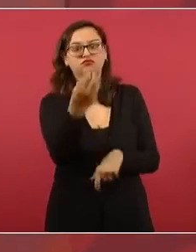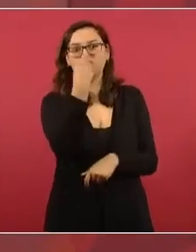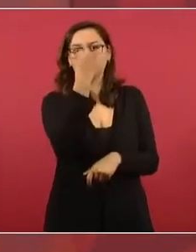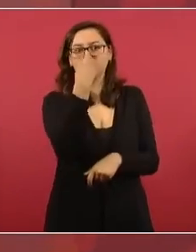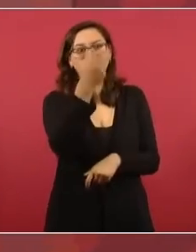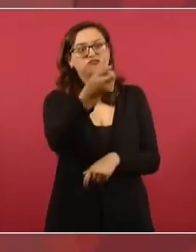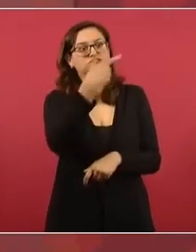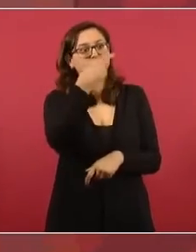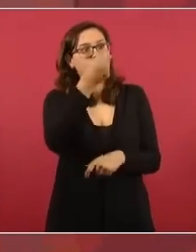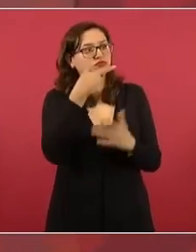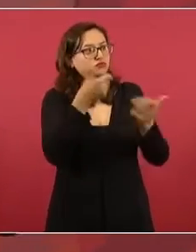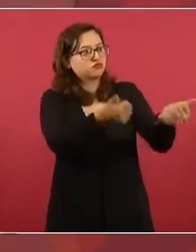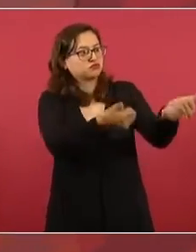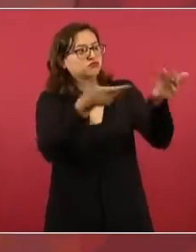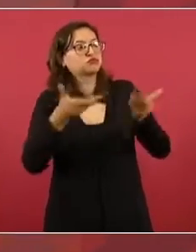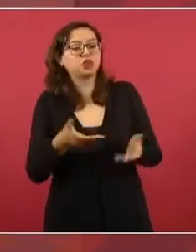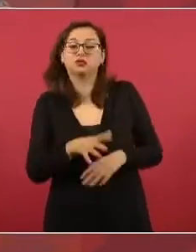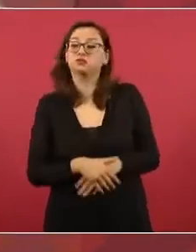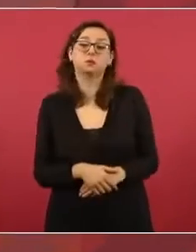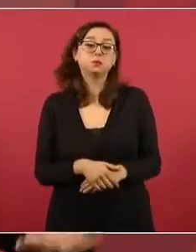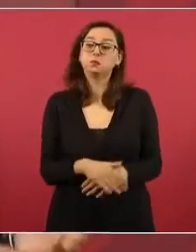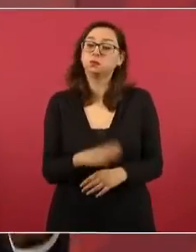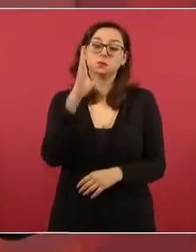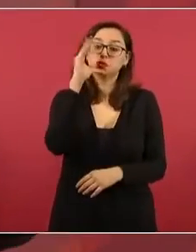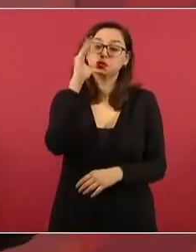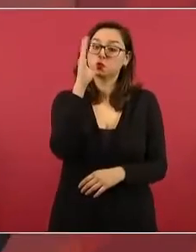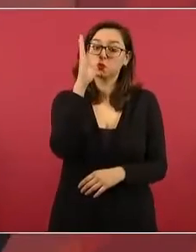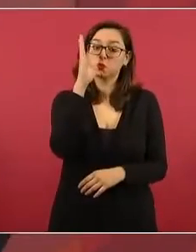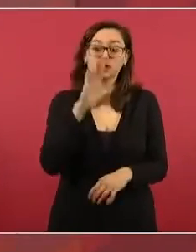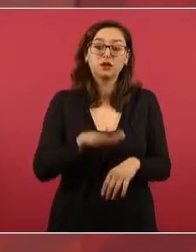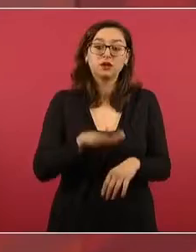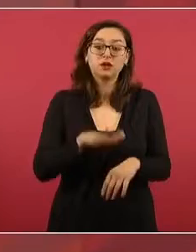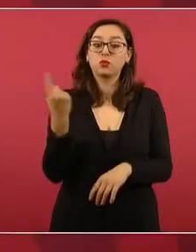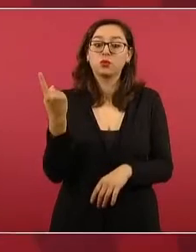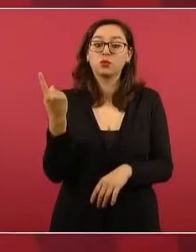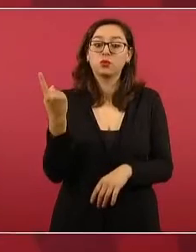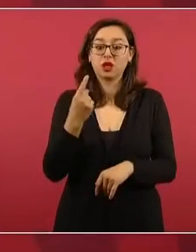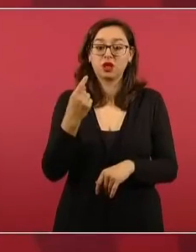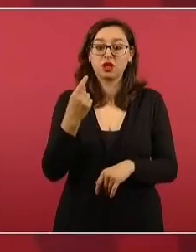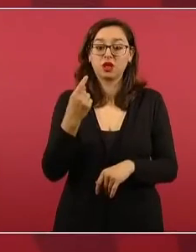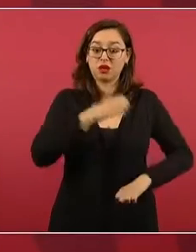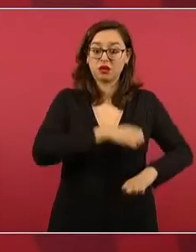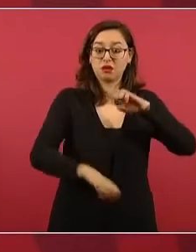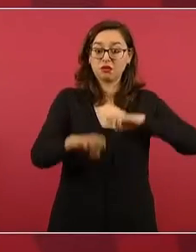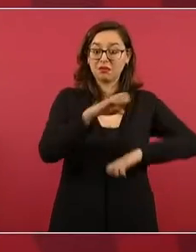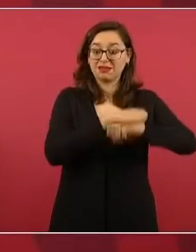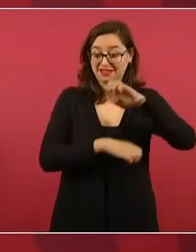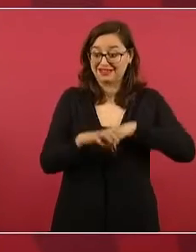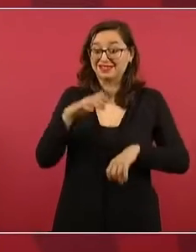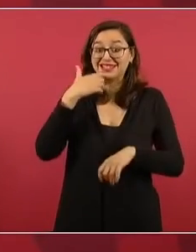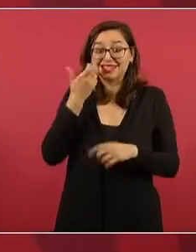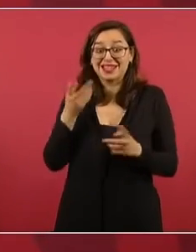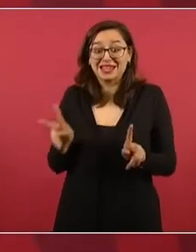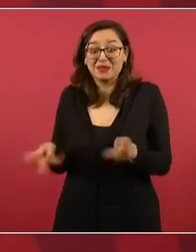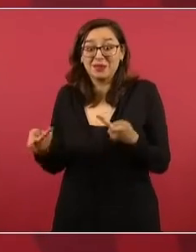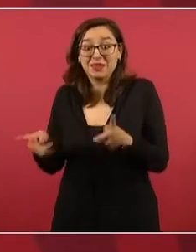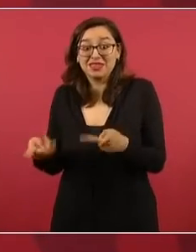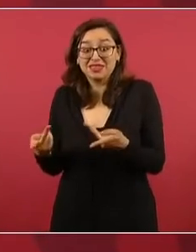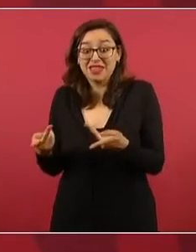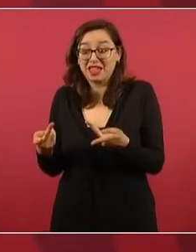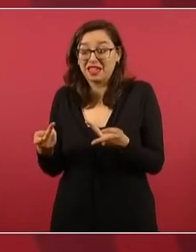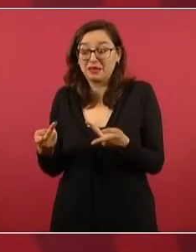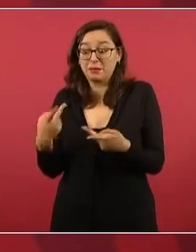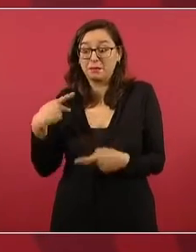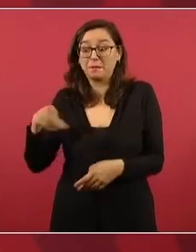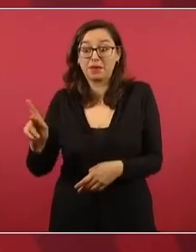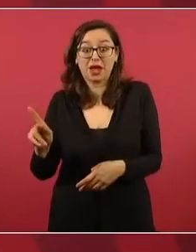alimentos y medicamentos porque la empresa que les vende de otro país pasa a una lista